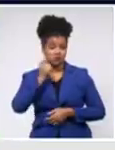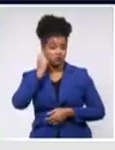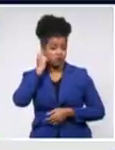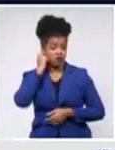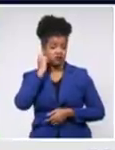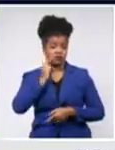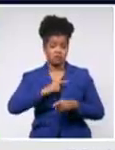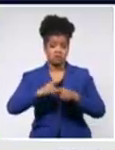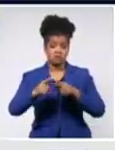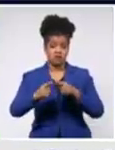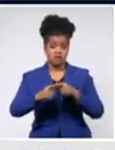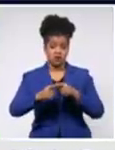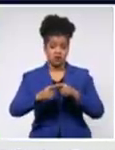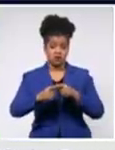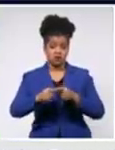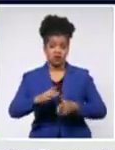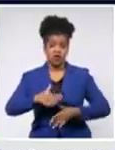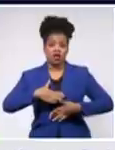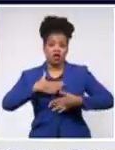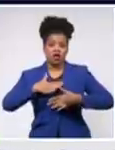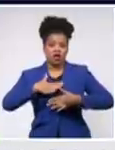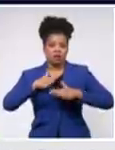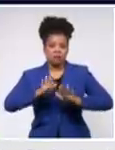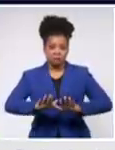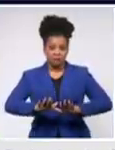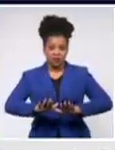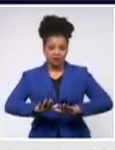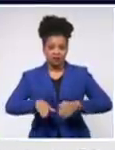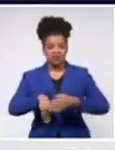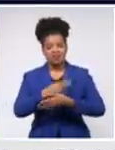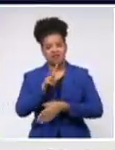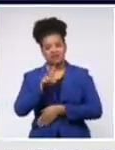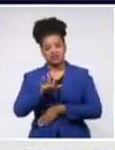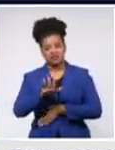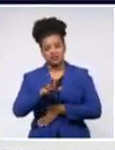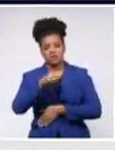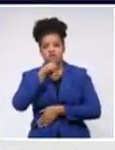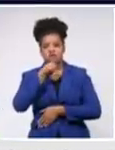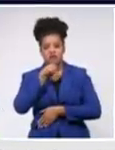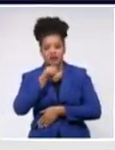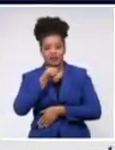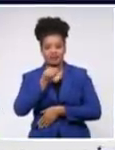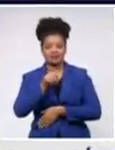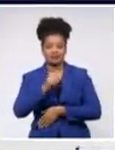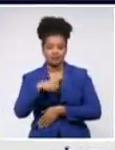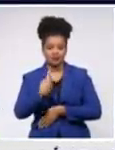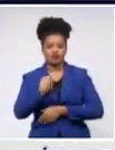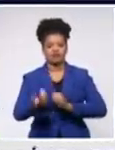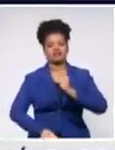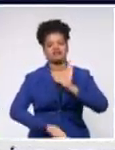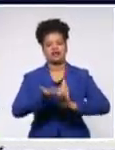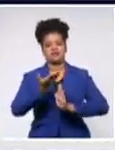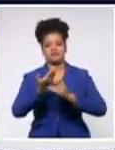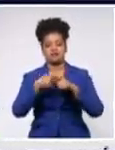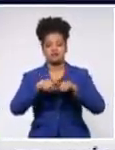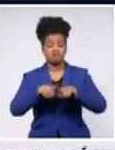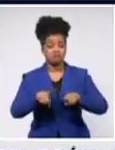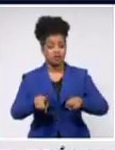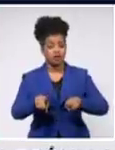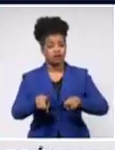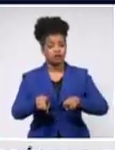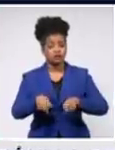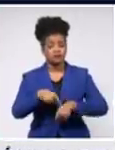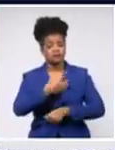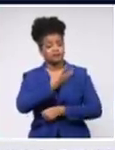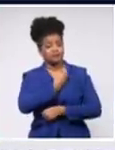una parada cardiorrespiratoria el día 25, se pudo reanimar, pero lamentablemente